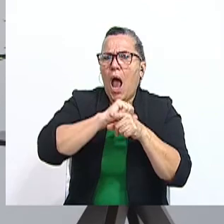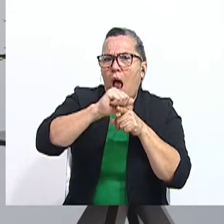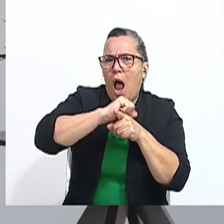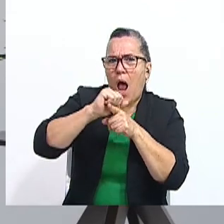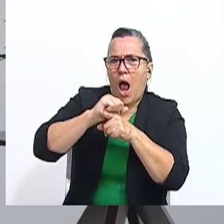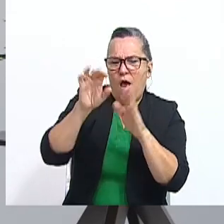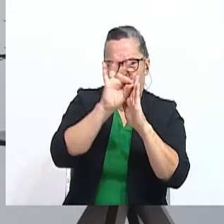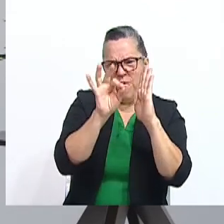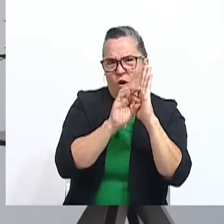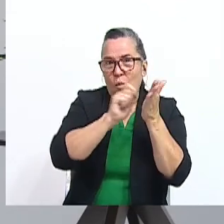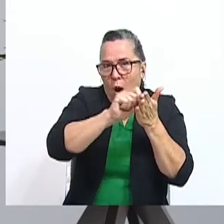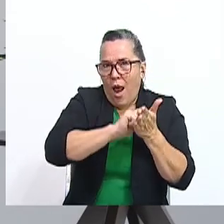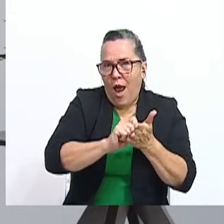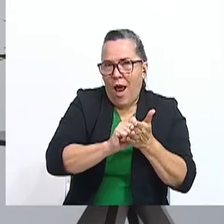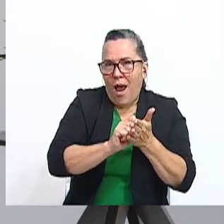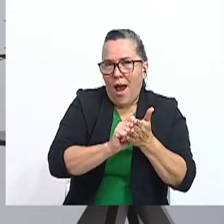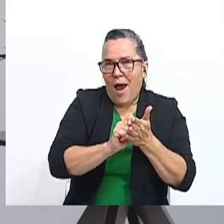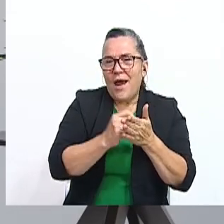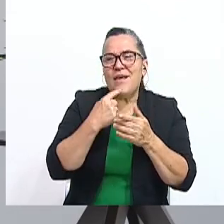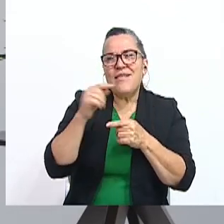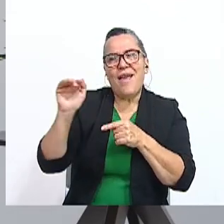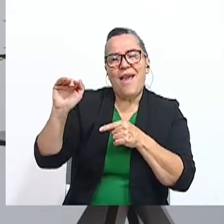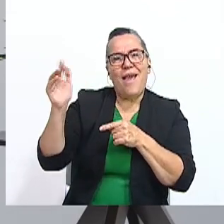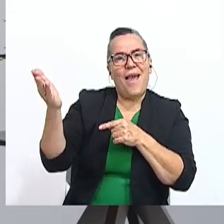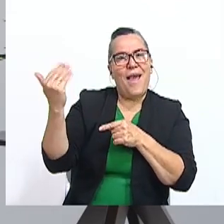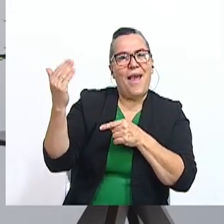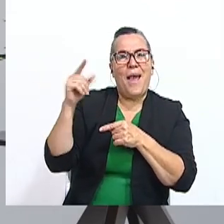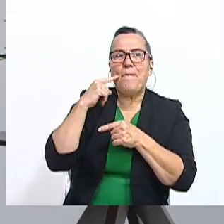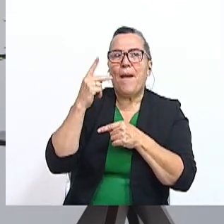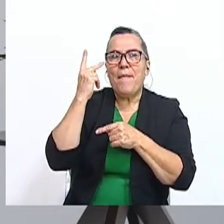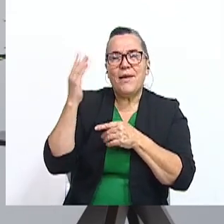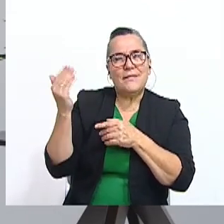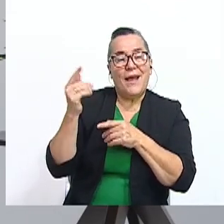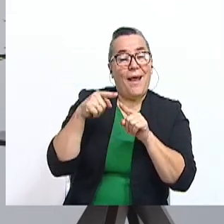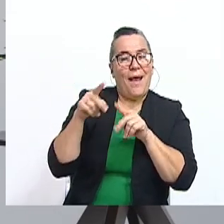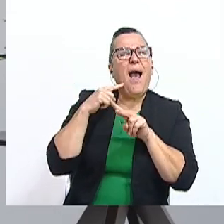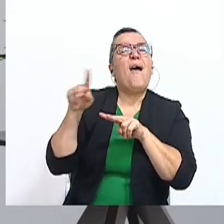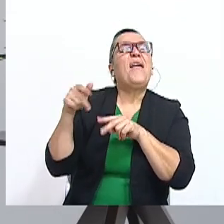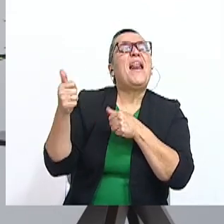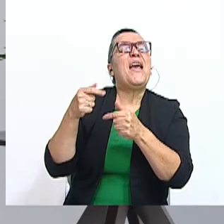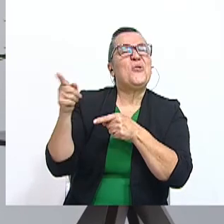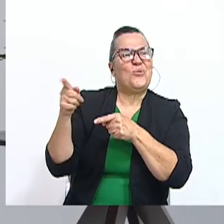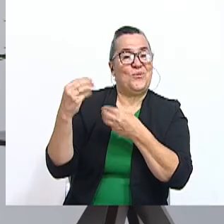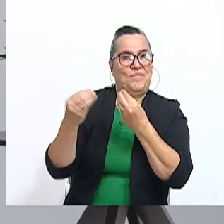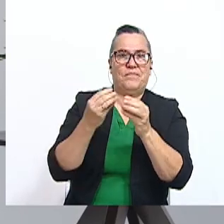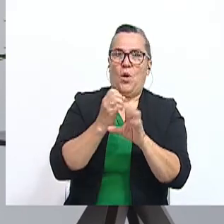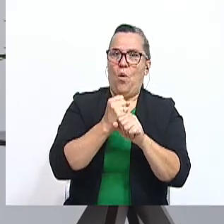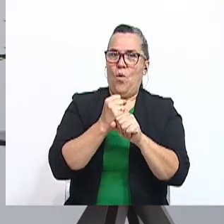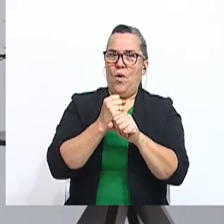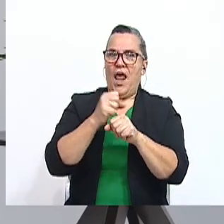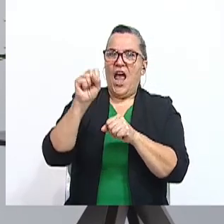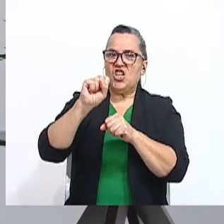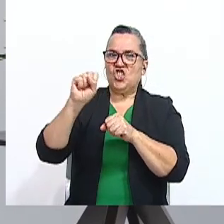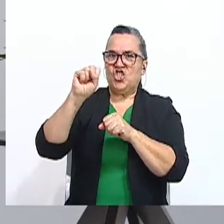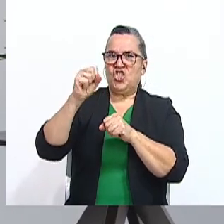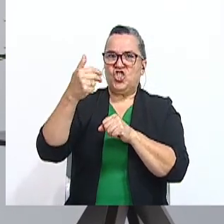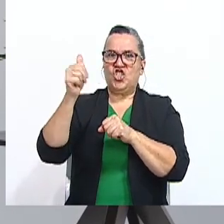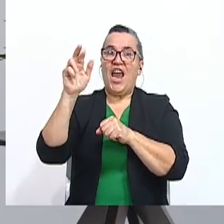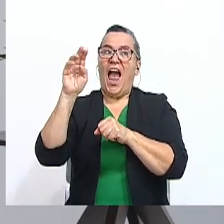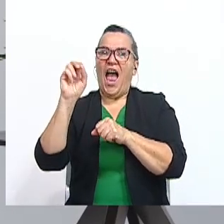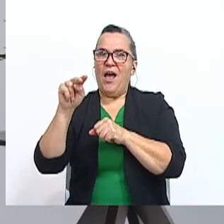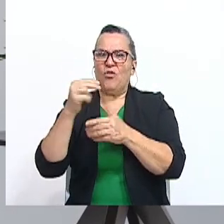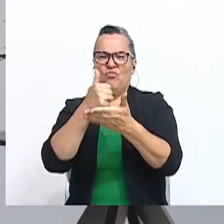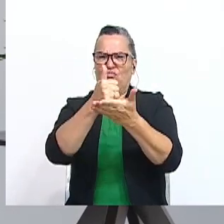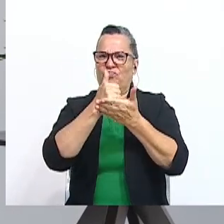la formulilla y reten a sus papás a ver qué tal les va. Bueno, pero ahora vamos a hablar con Sharon, porque nos va a ayudar a hacer lo que